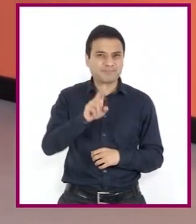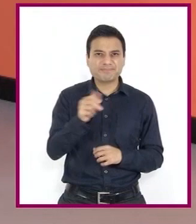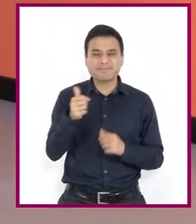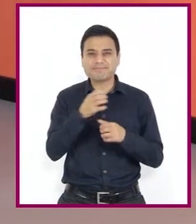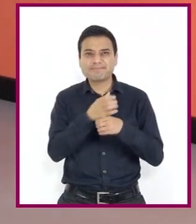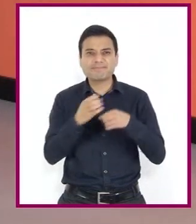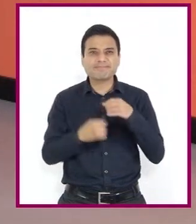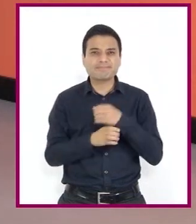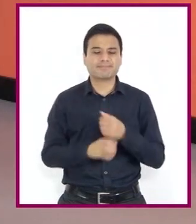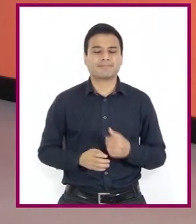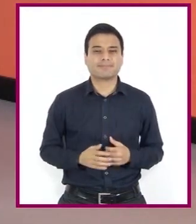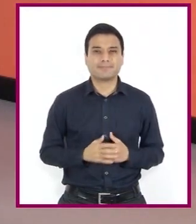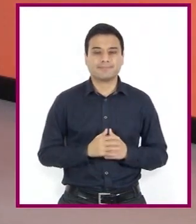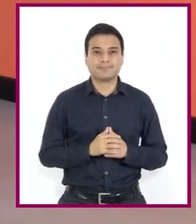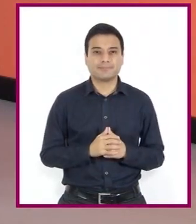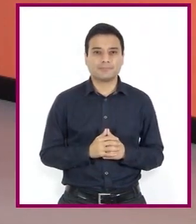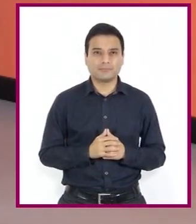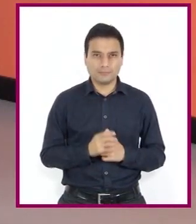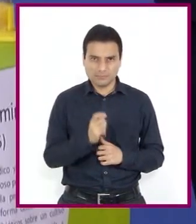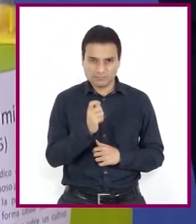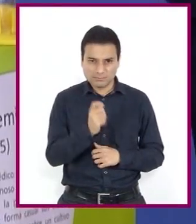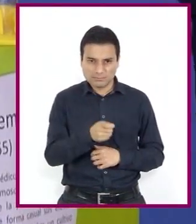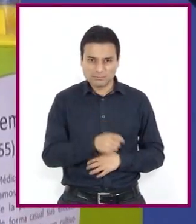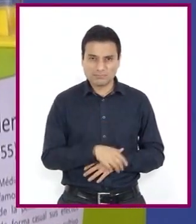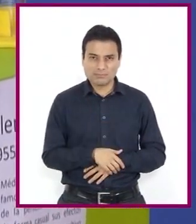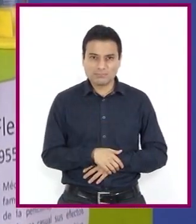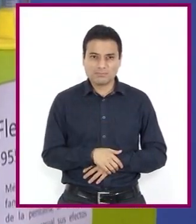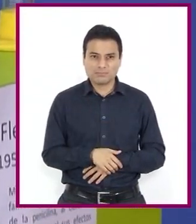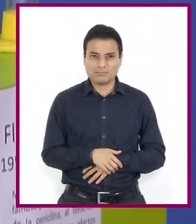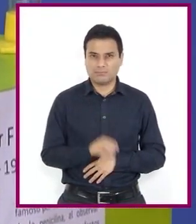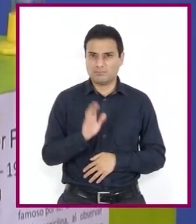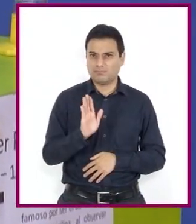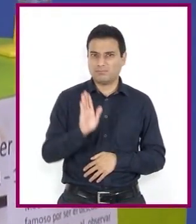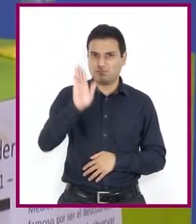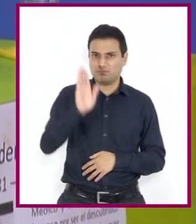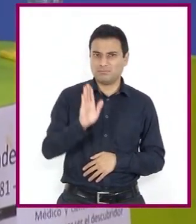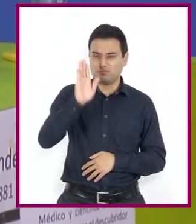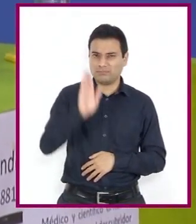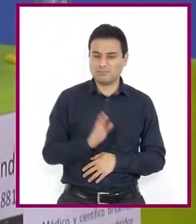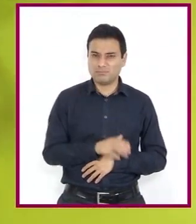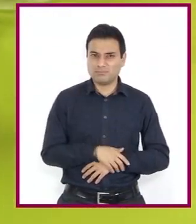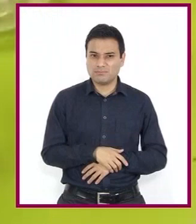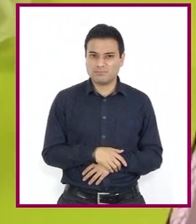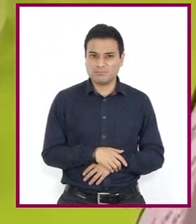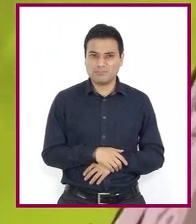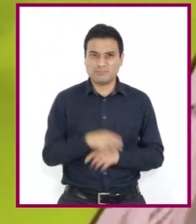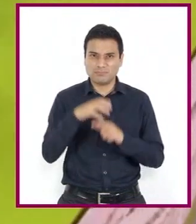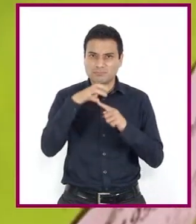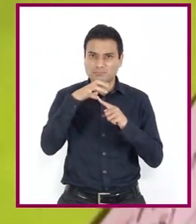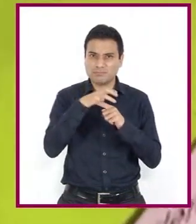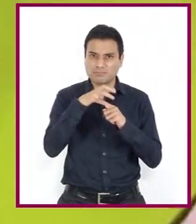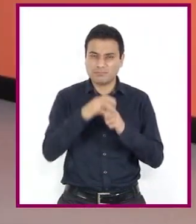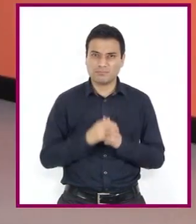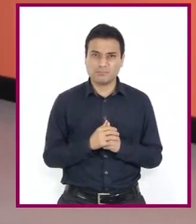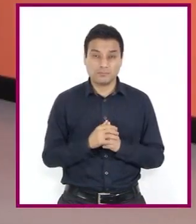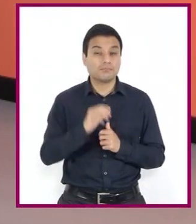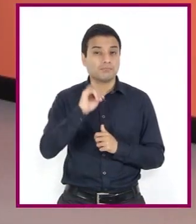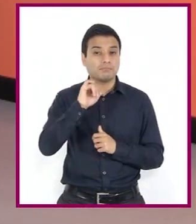¿Qué es esto? Parece que es un hongo.